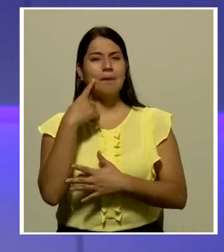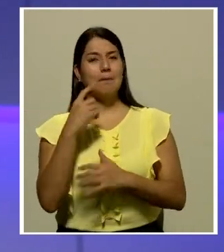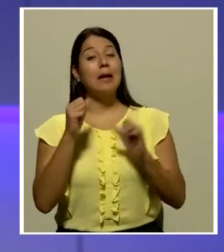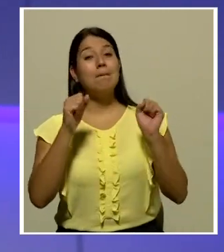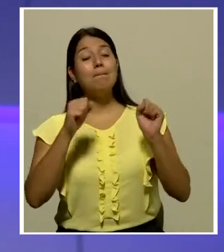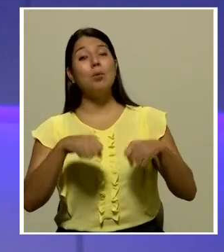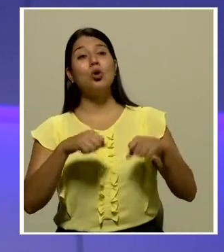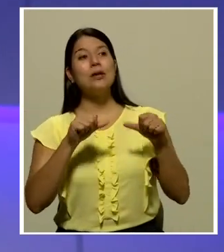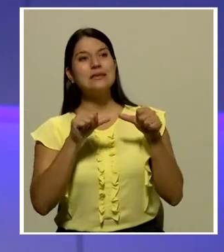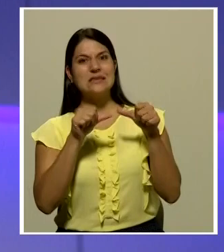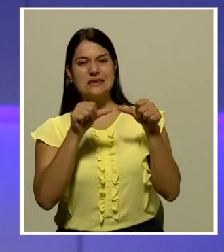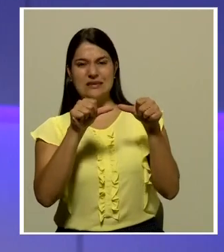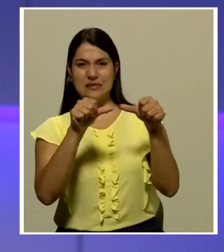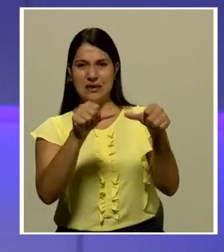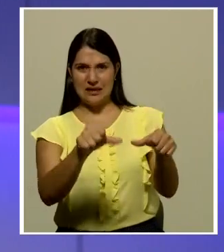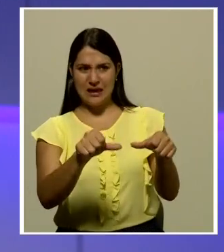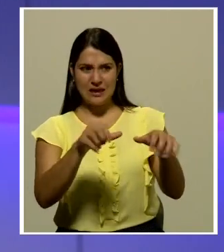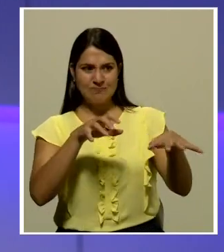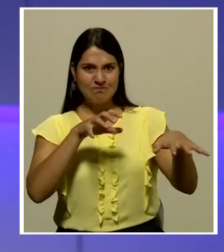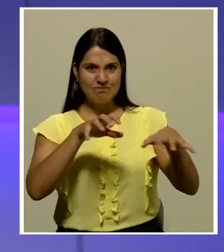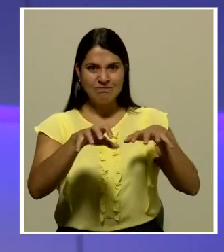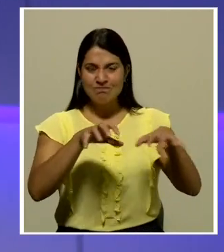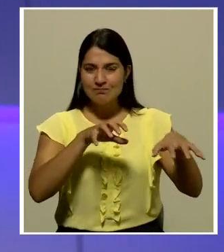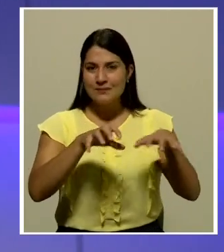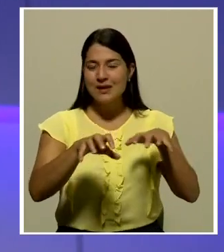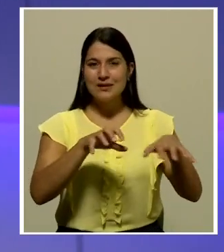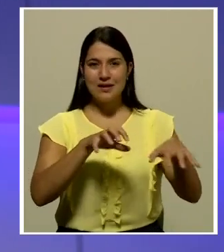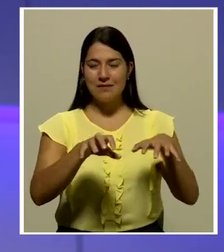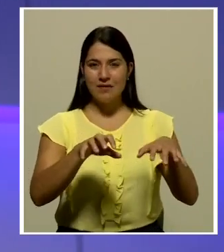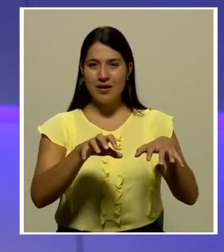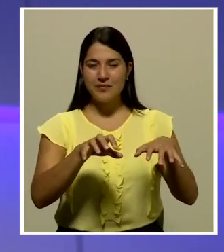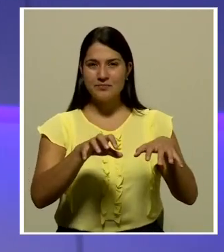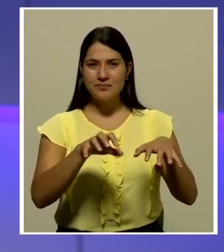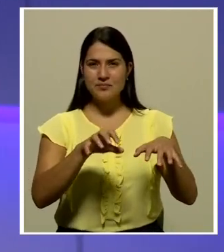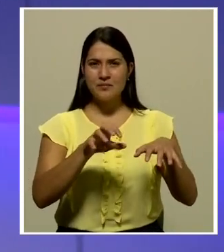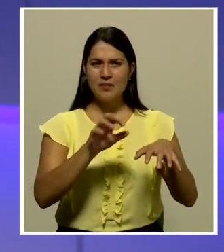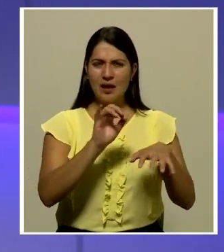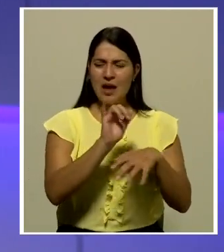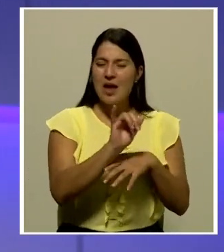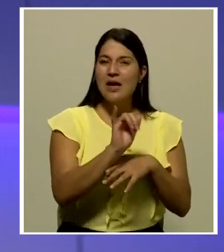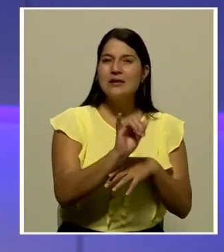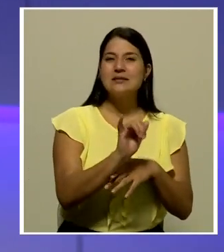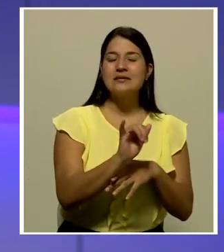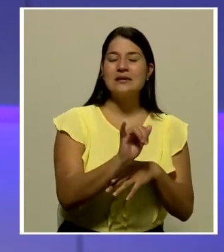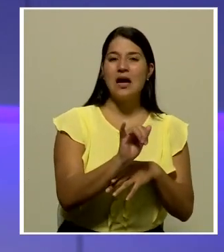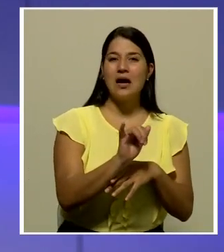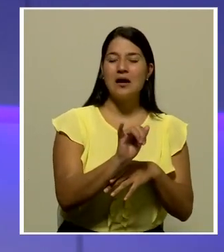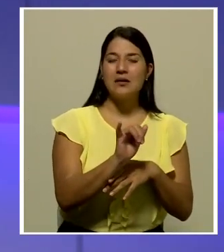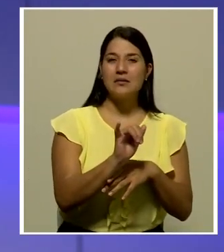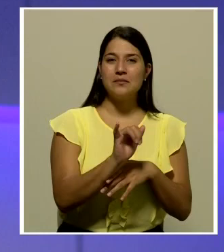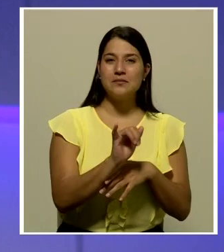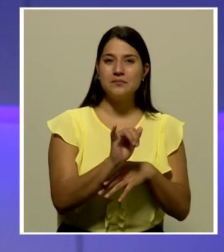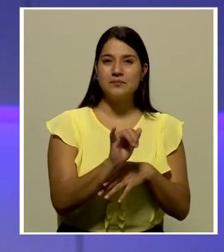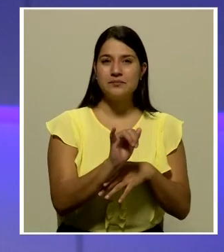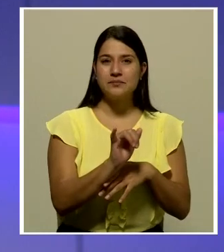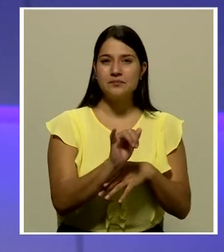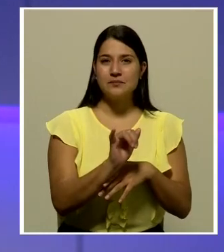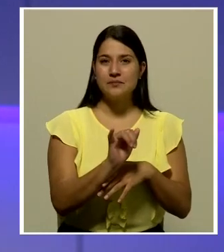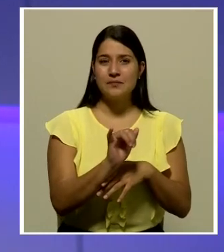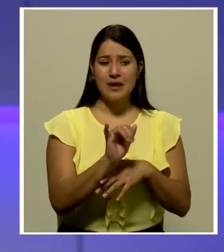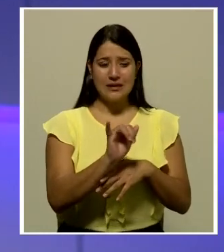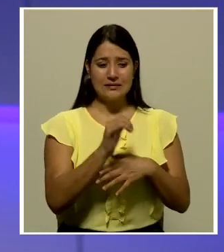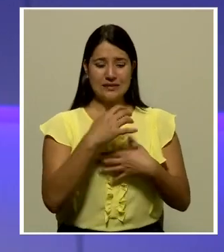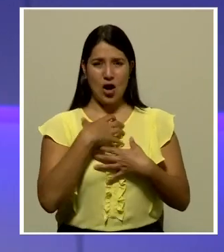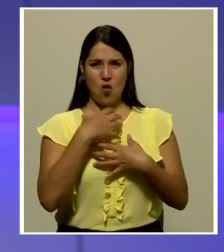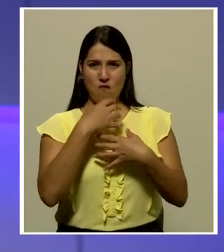viva esa noción tan intangible y a la vez tan concreta y valiosa que es la confianza